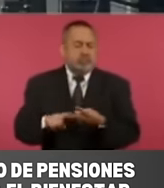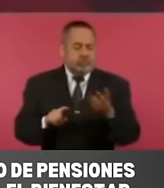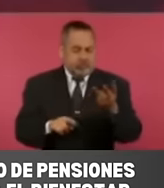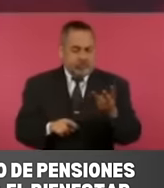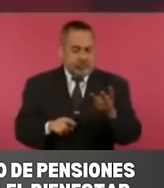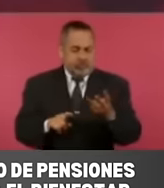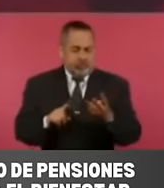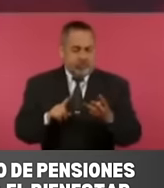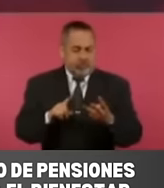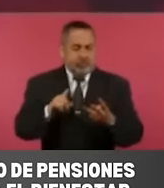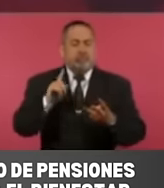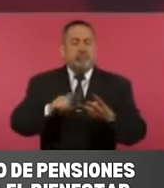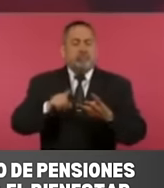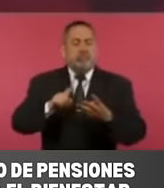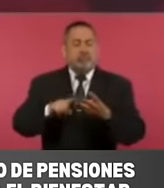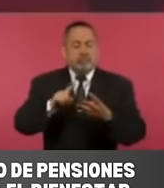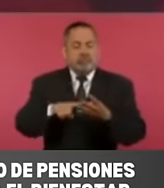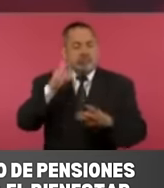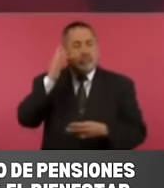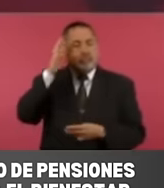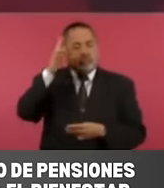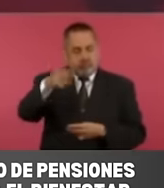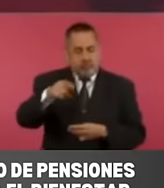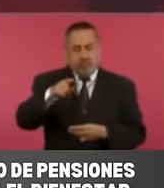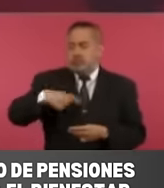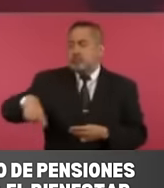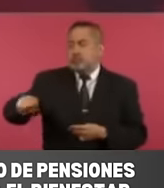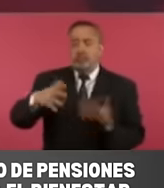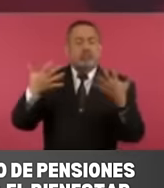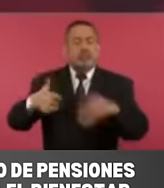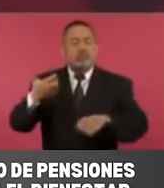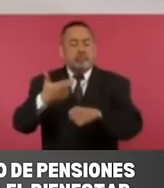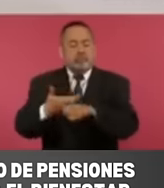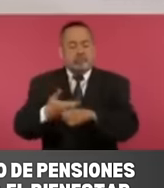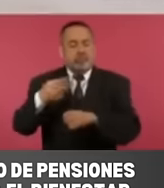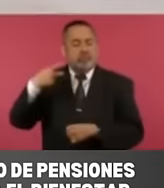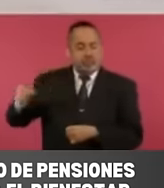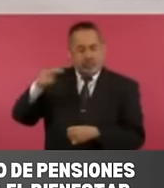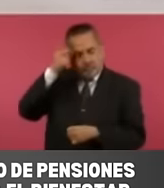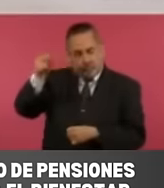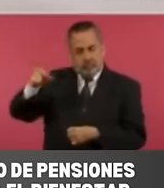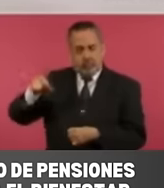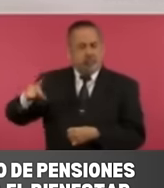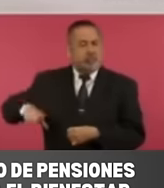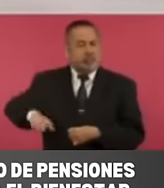son las utilidades cuando se tengan de las empresas paraestatales